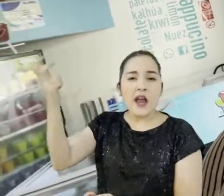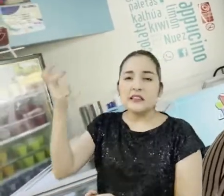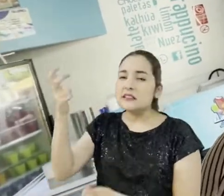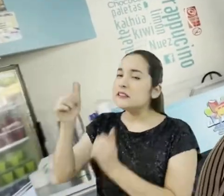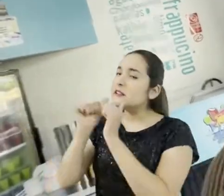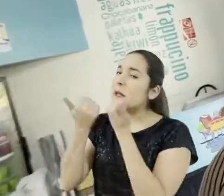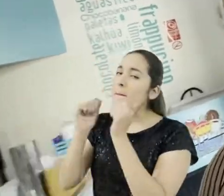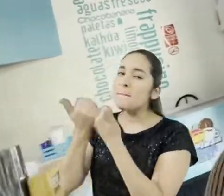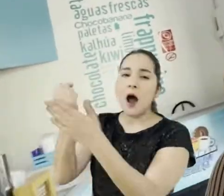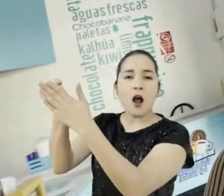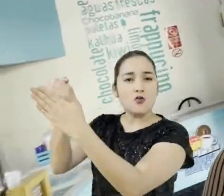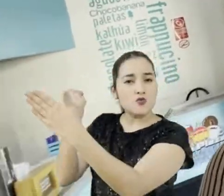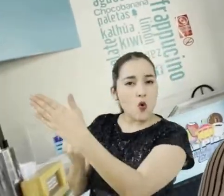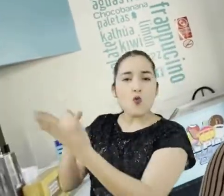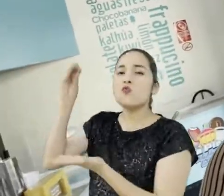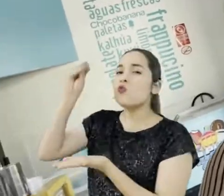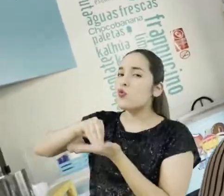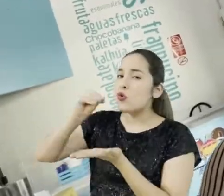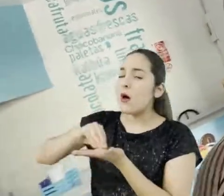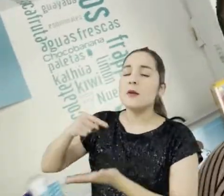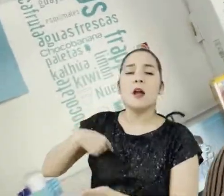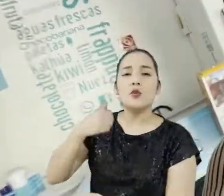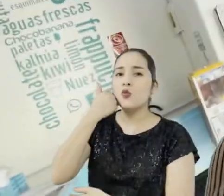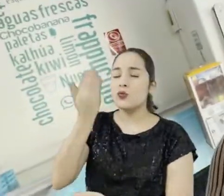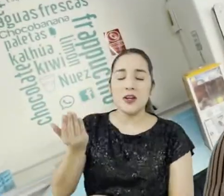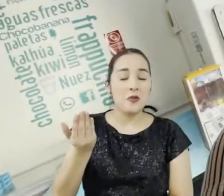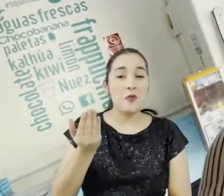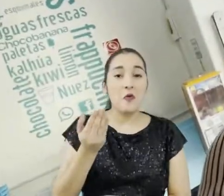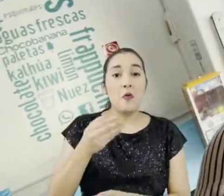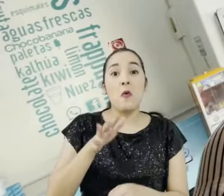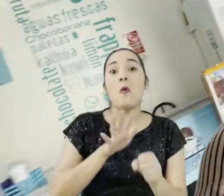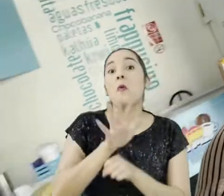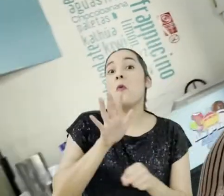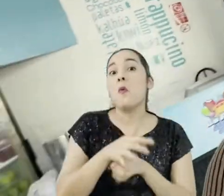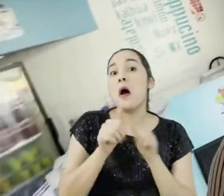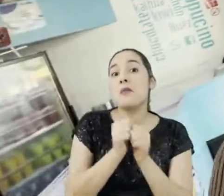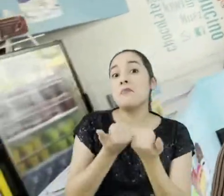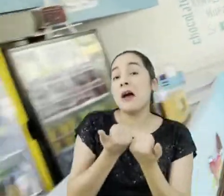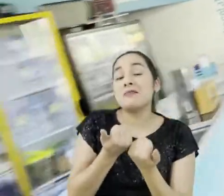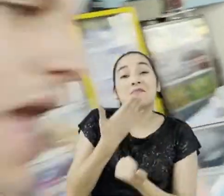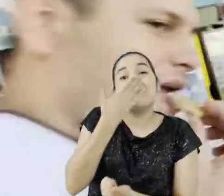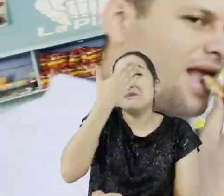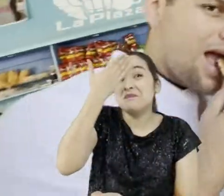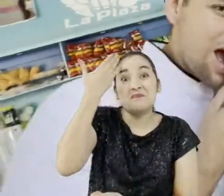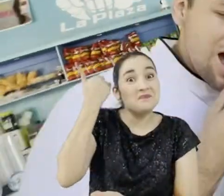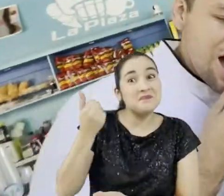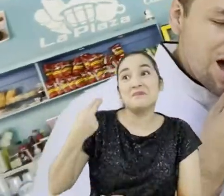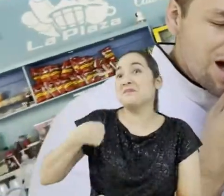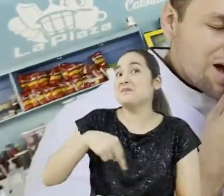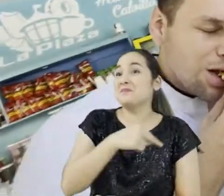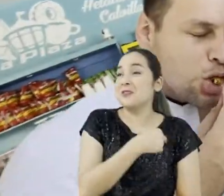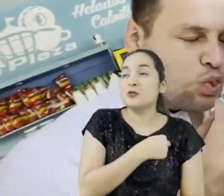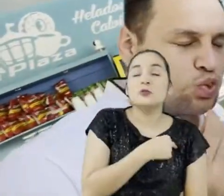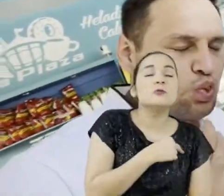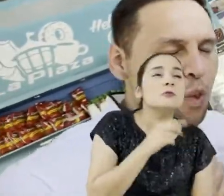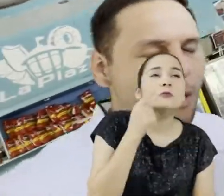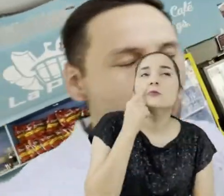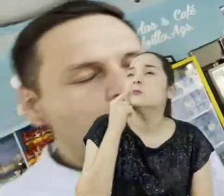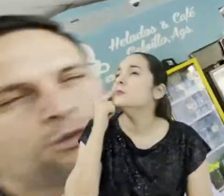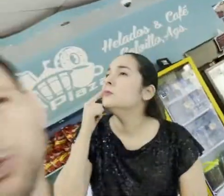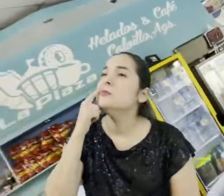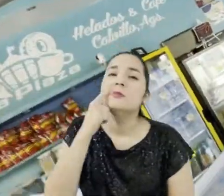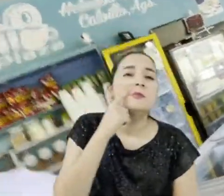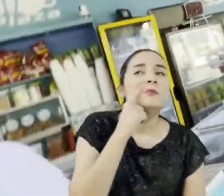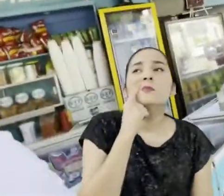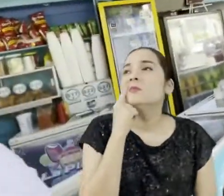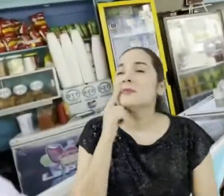concha, bollito, no sabíamos. Totalmente. Y nos pusimos a seguir el aroma hasta que llegamos a la panadería. Y había